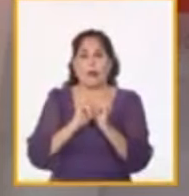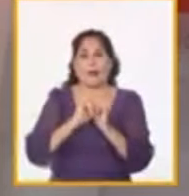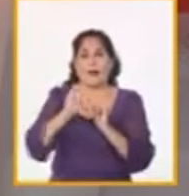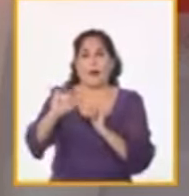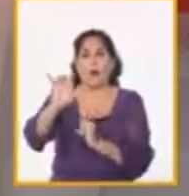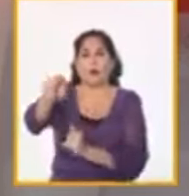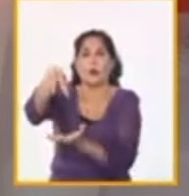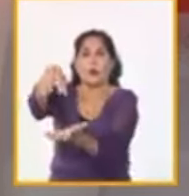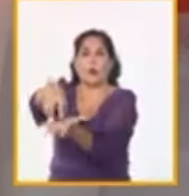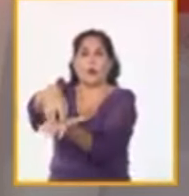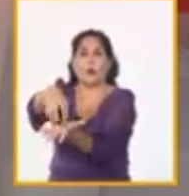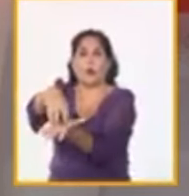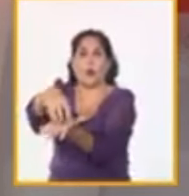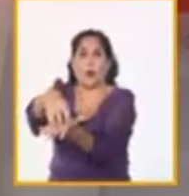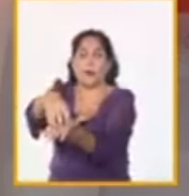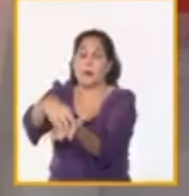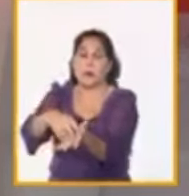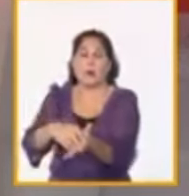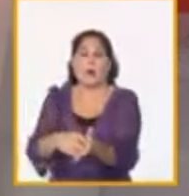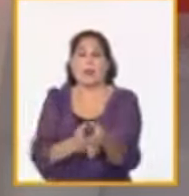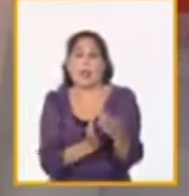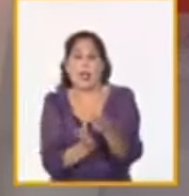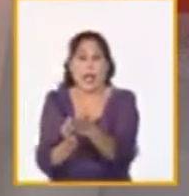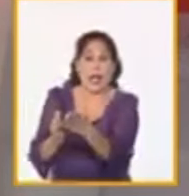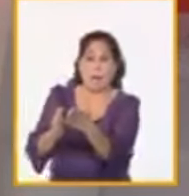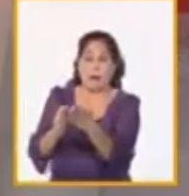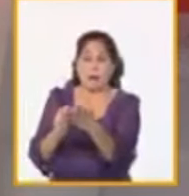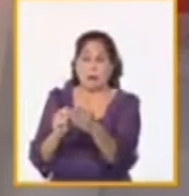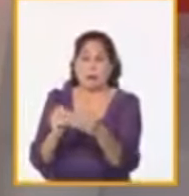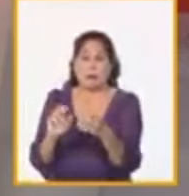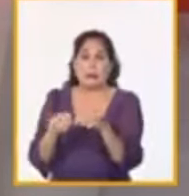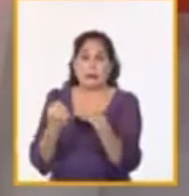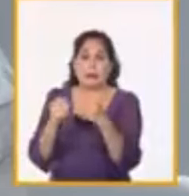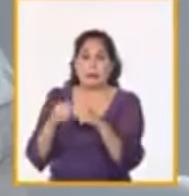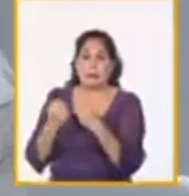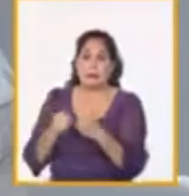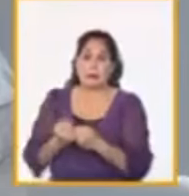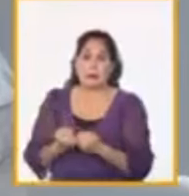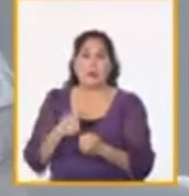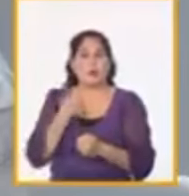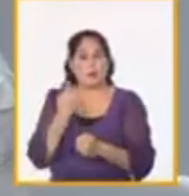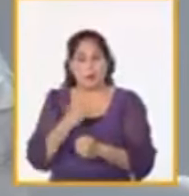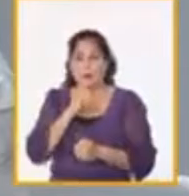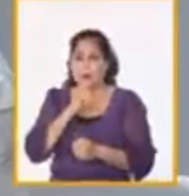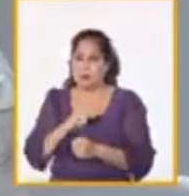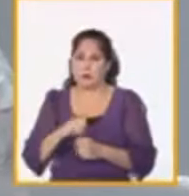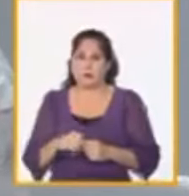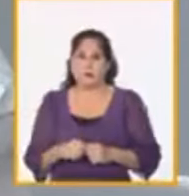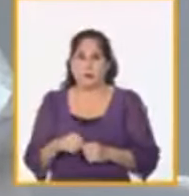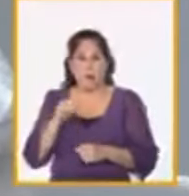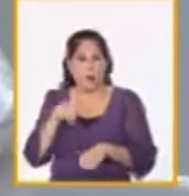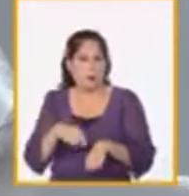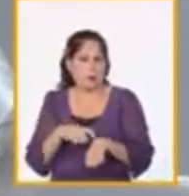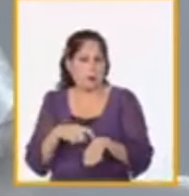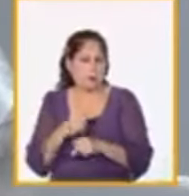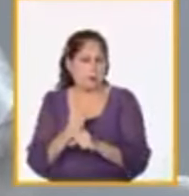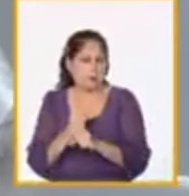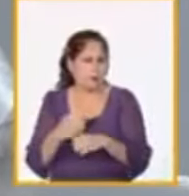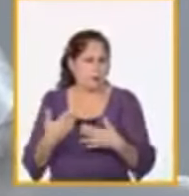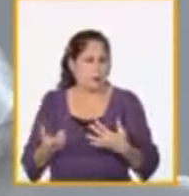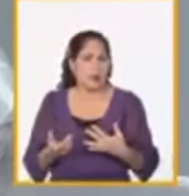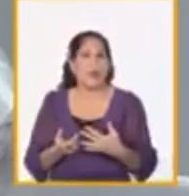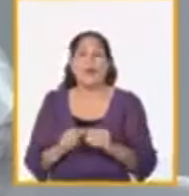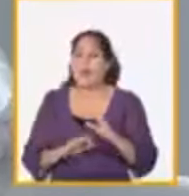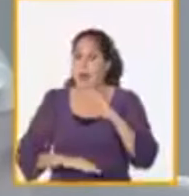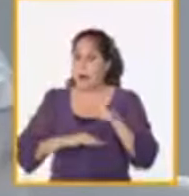en condiciones de los caminos que es complejo esa distribución. Nosotros ahora estamos trabajando para ampliar las